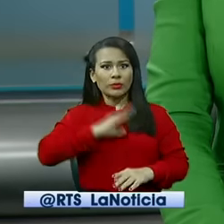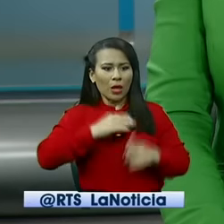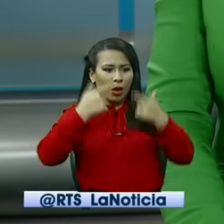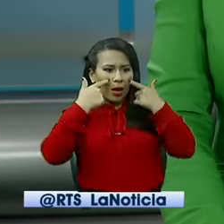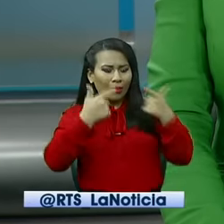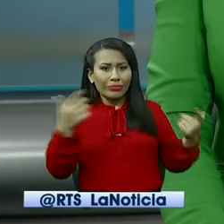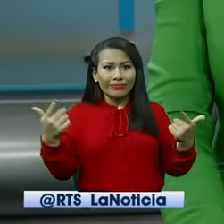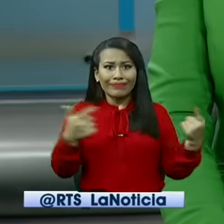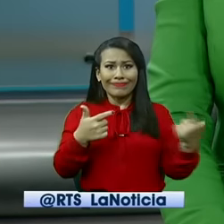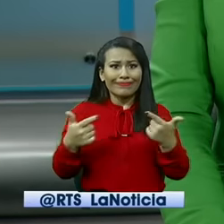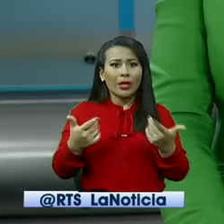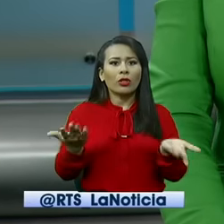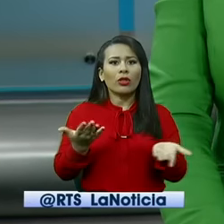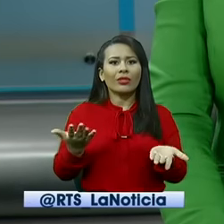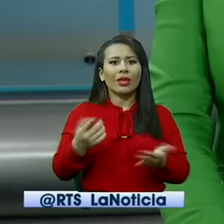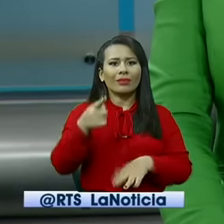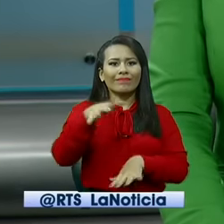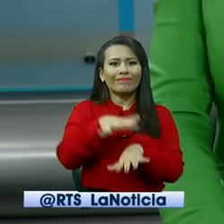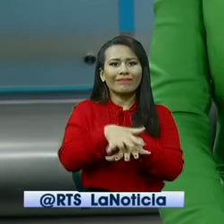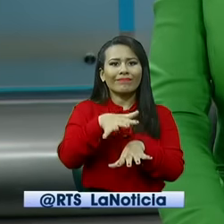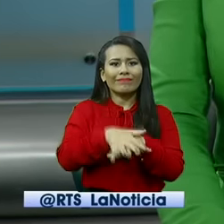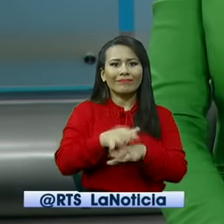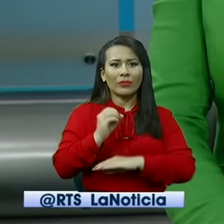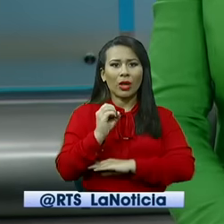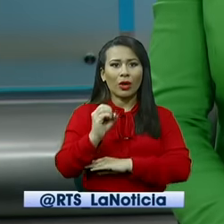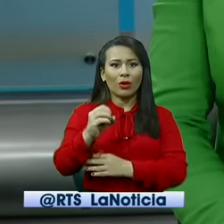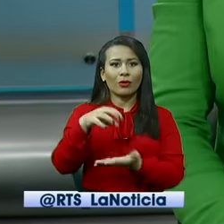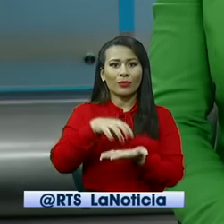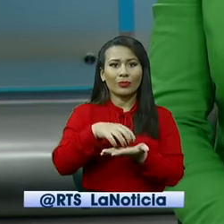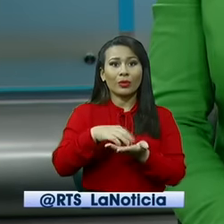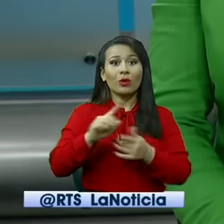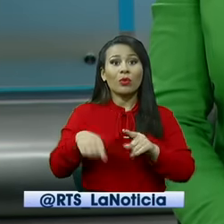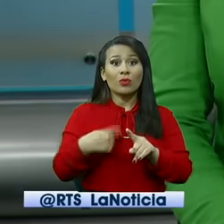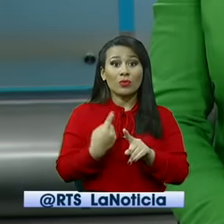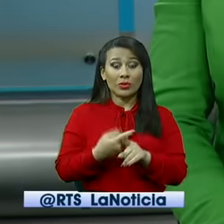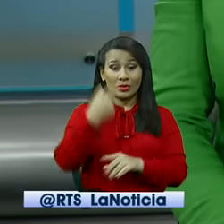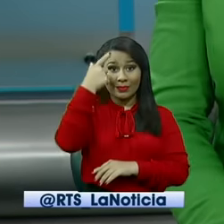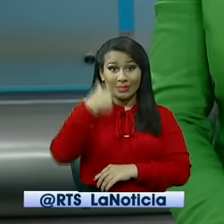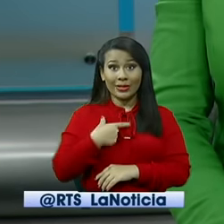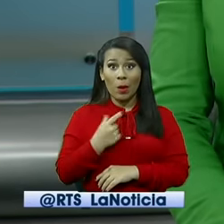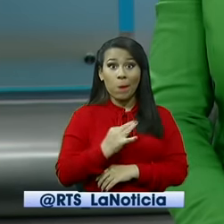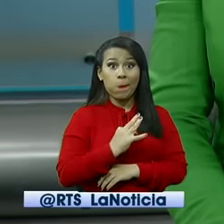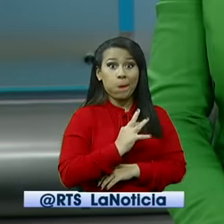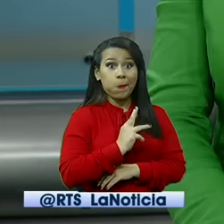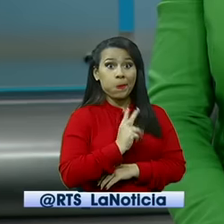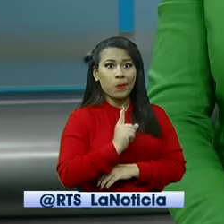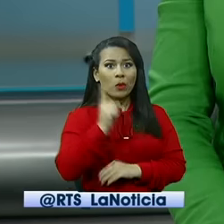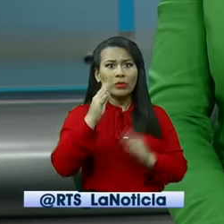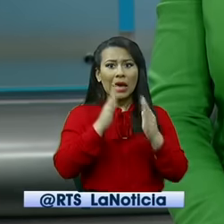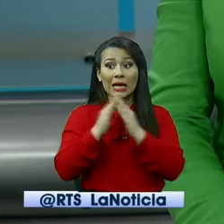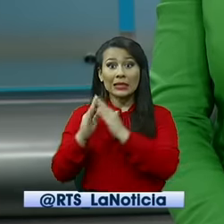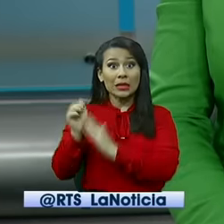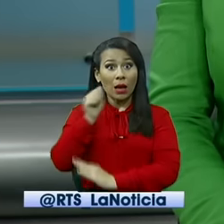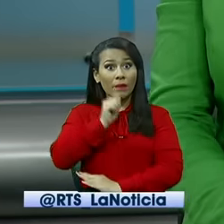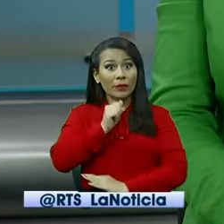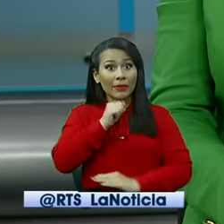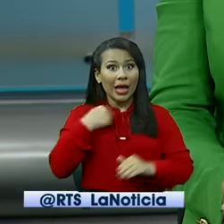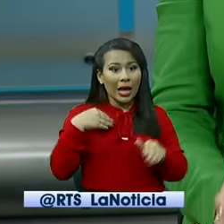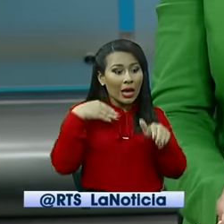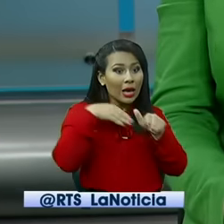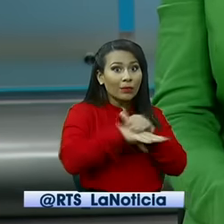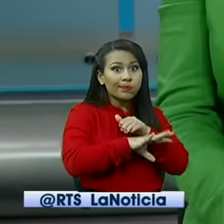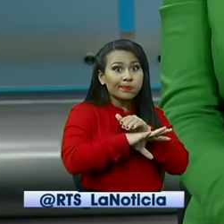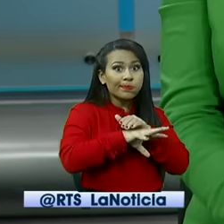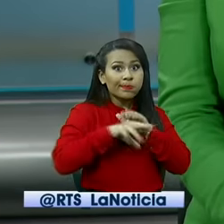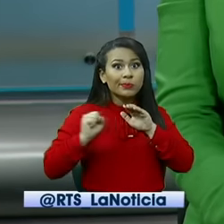machala capital de la provincia de oro el hecho tuvo lugar cuando los sospechosos salían de una Urbanización privada luego de Aparentemente